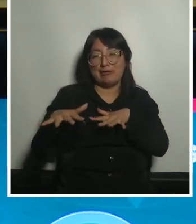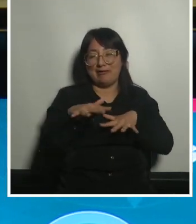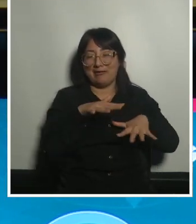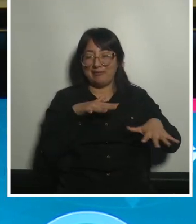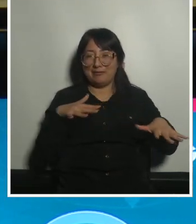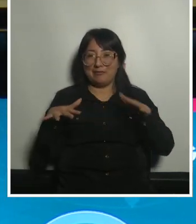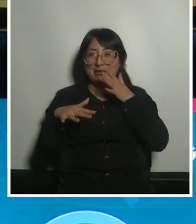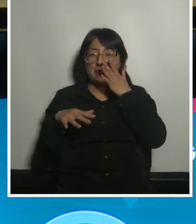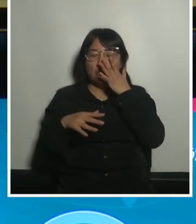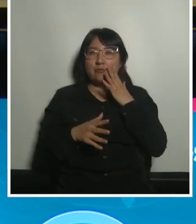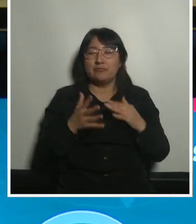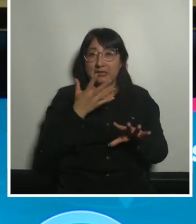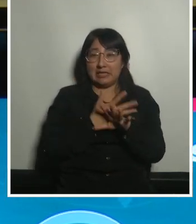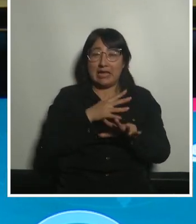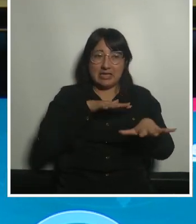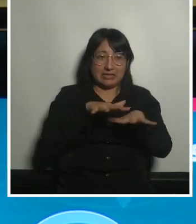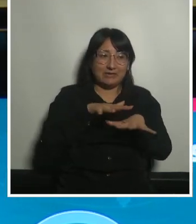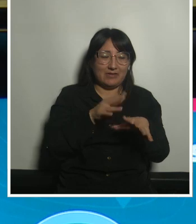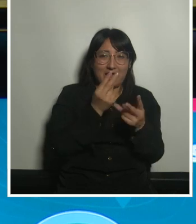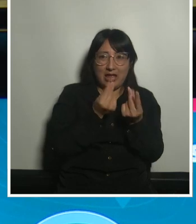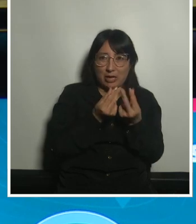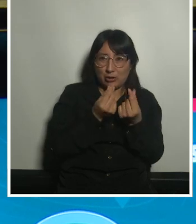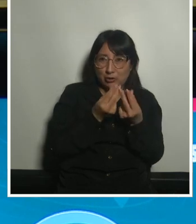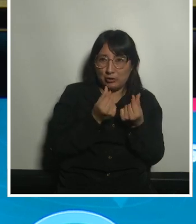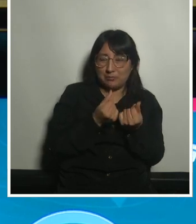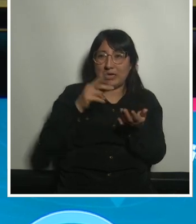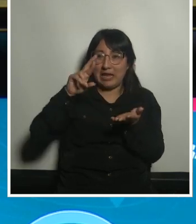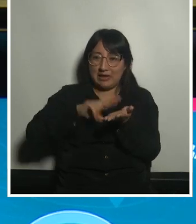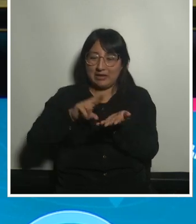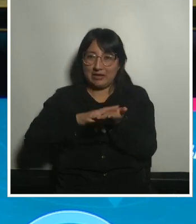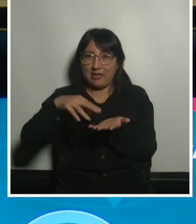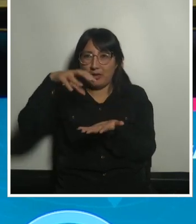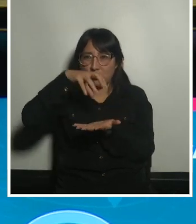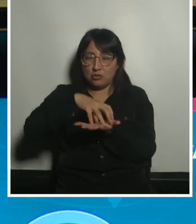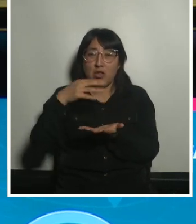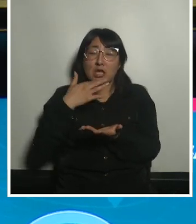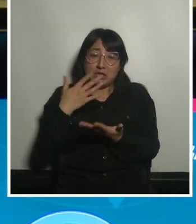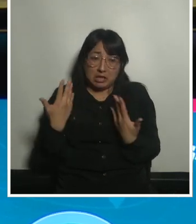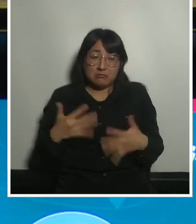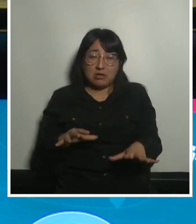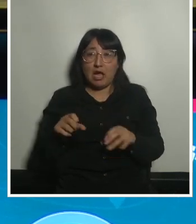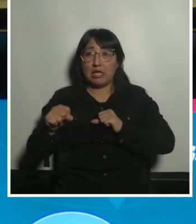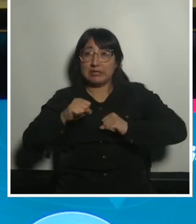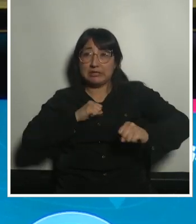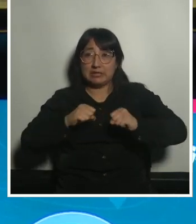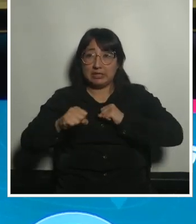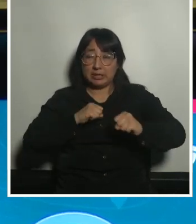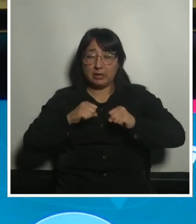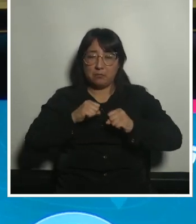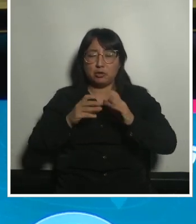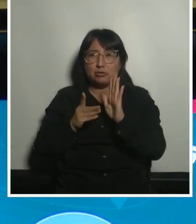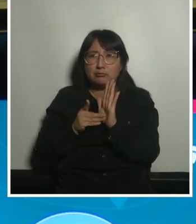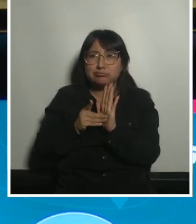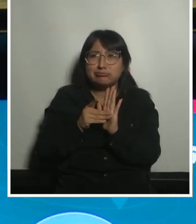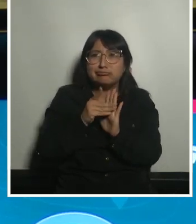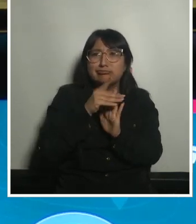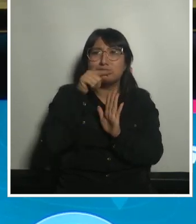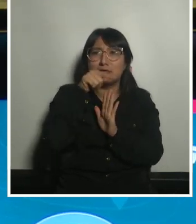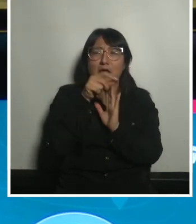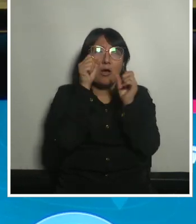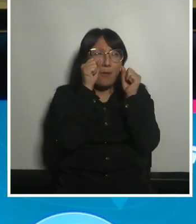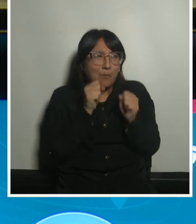las actividades económicas y la realidad de las ciudades. A medida que estos terremotos van desarrollándose,